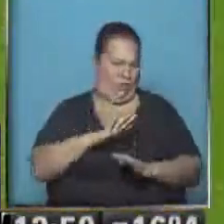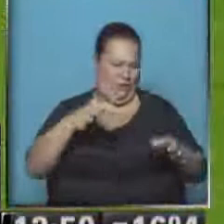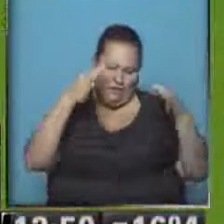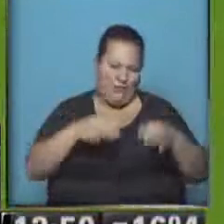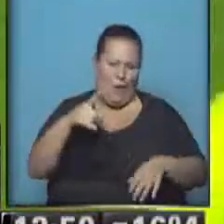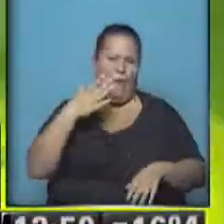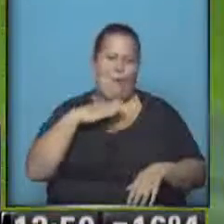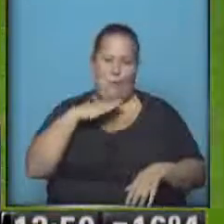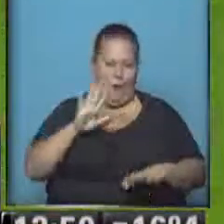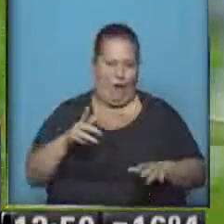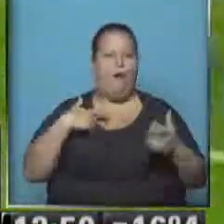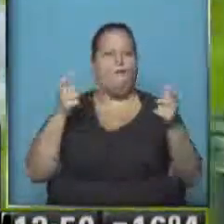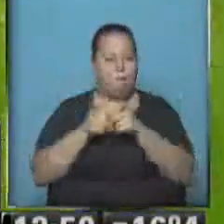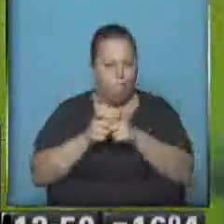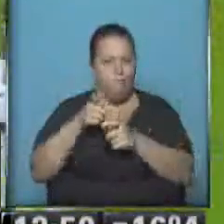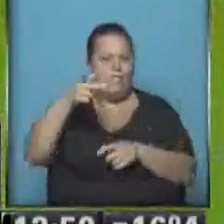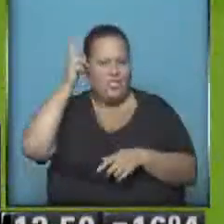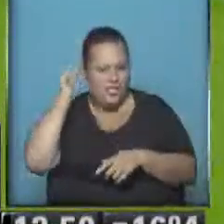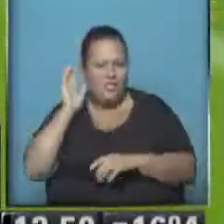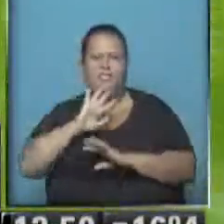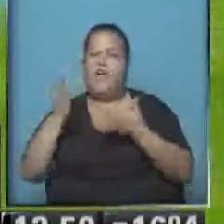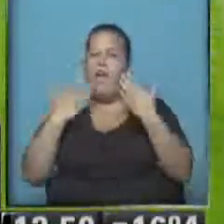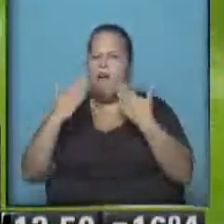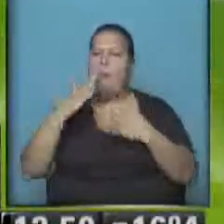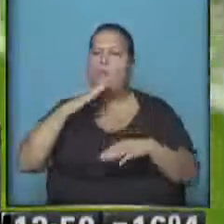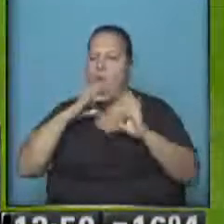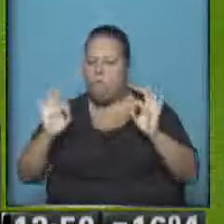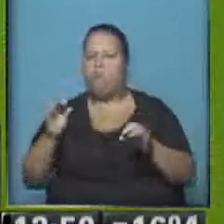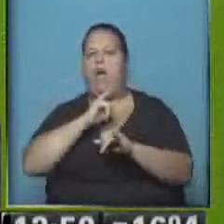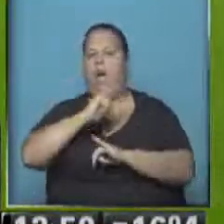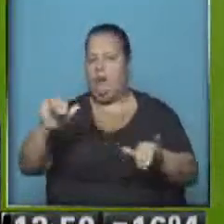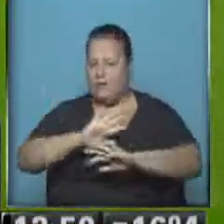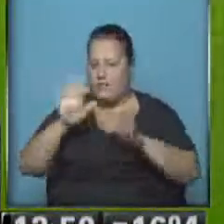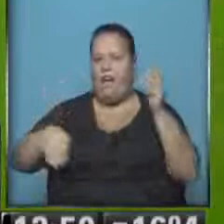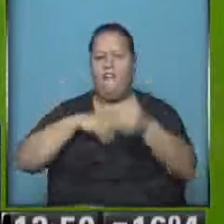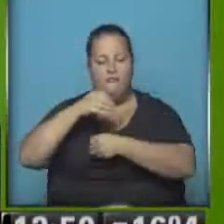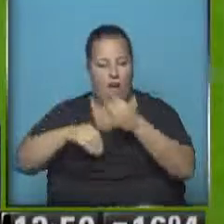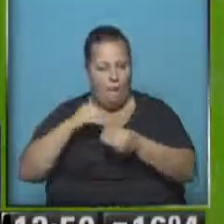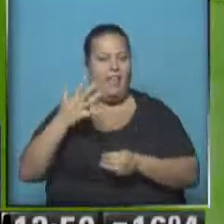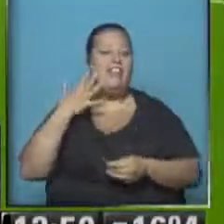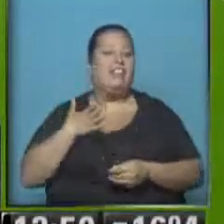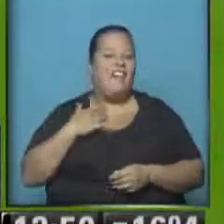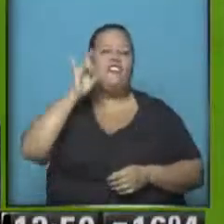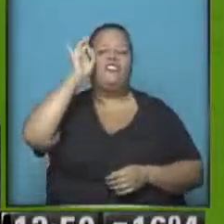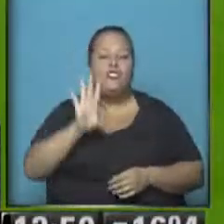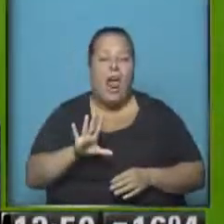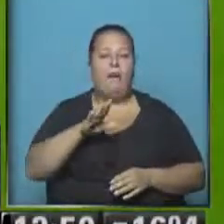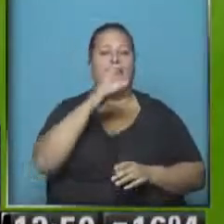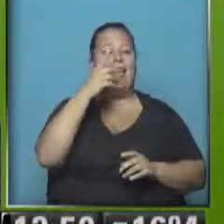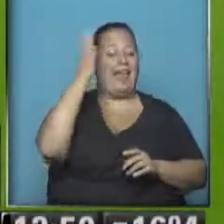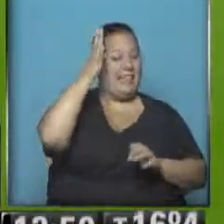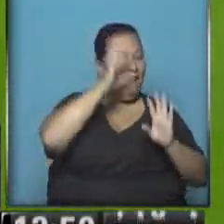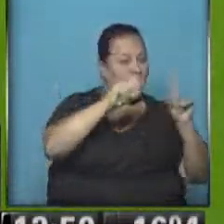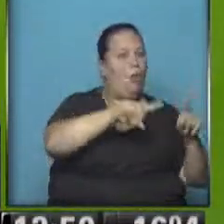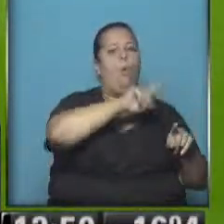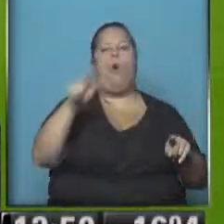eso va a pasar. Estuve reunido con él en Chile, ya habló con la gente de Boca, ya se lo comunicó a su familia. Tevez solamente se va de la Juventus para volver